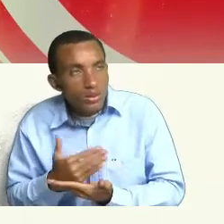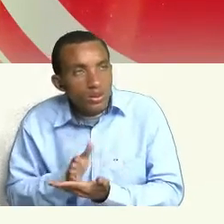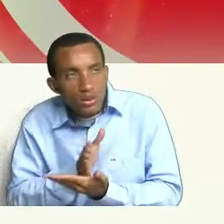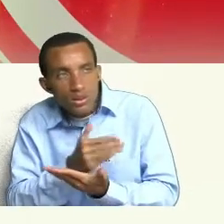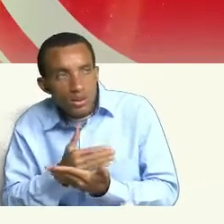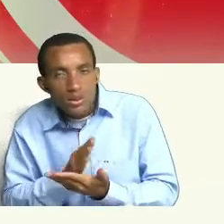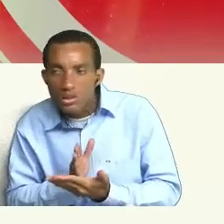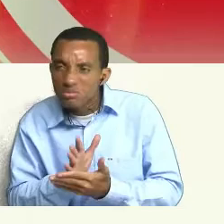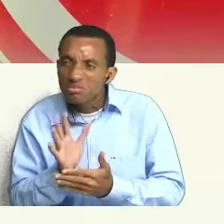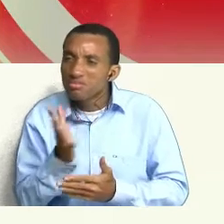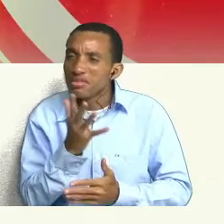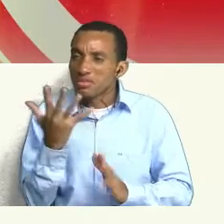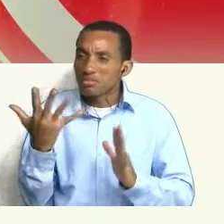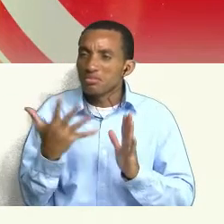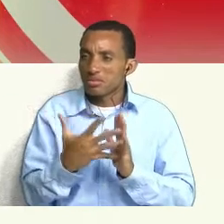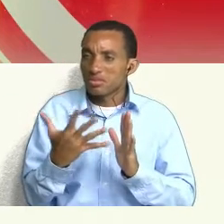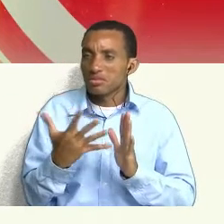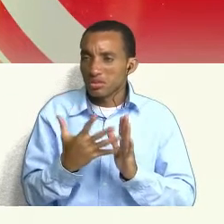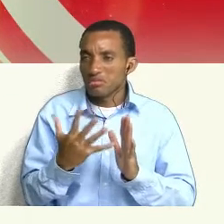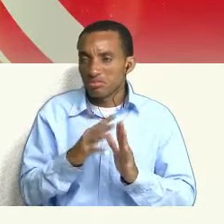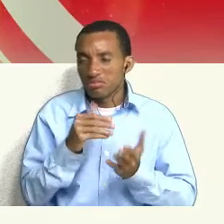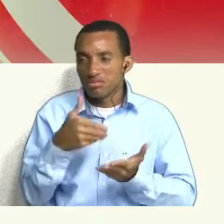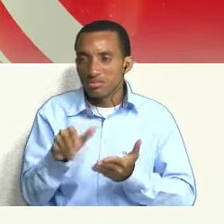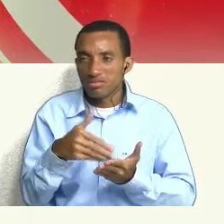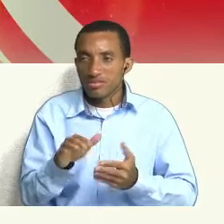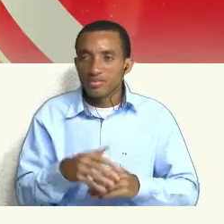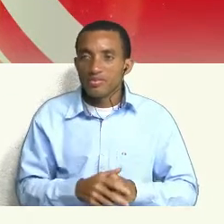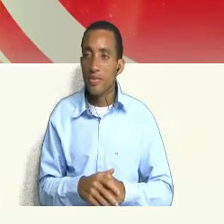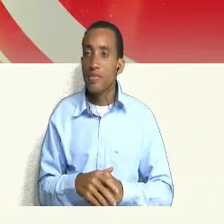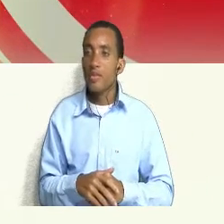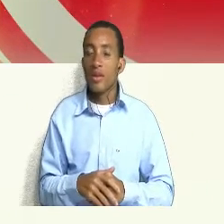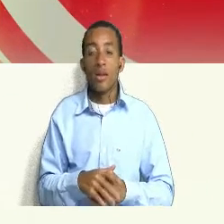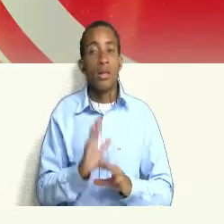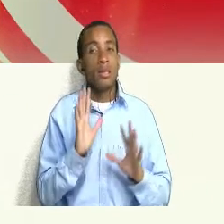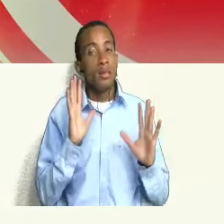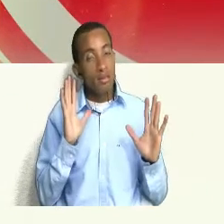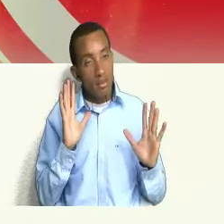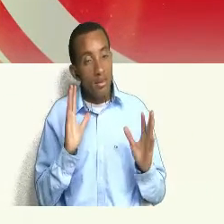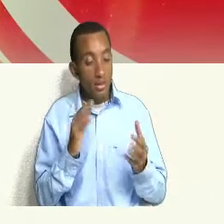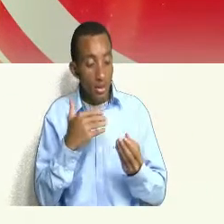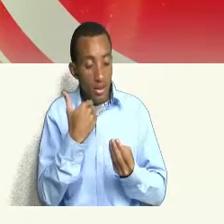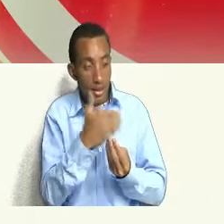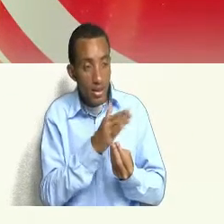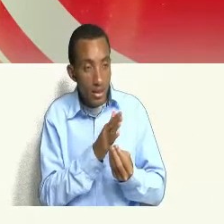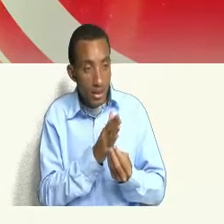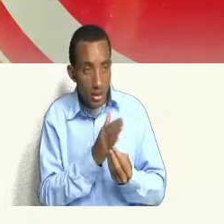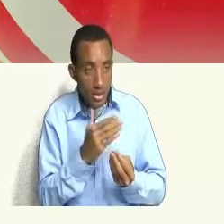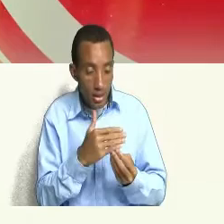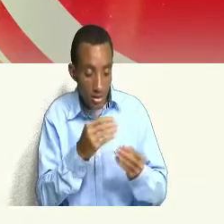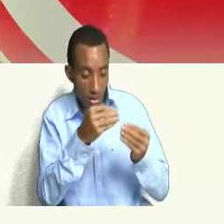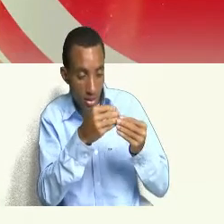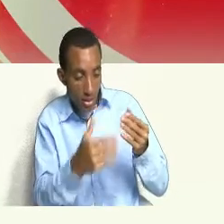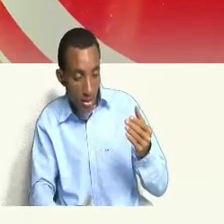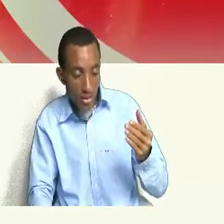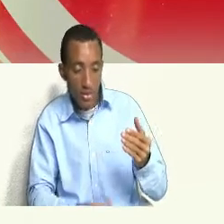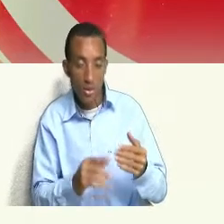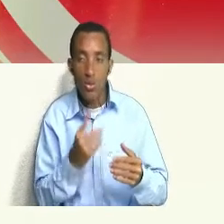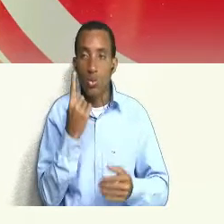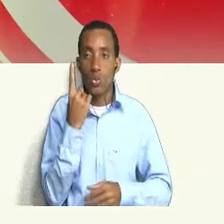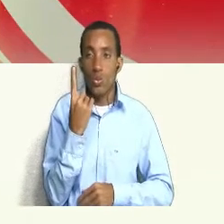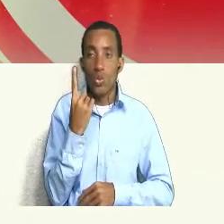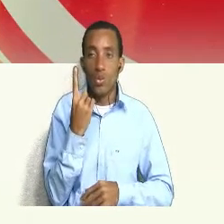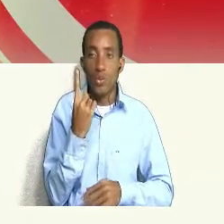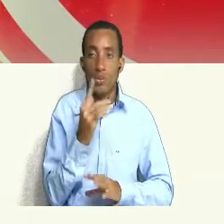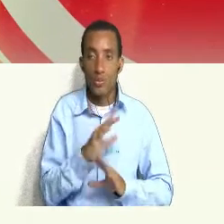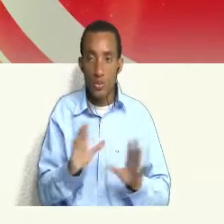más o menos en ese valor para aclaramos que estamos hablando de los de un plato o sea para un